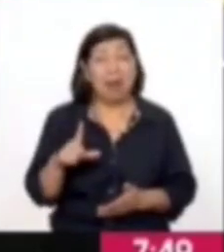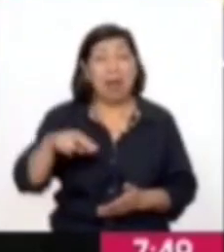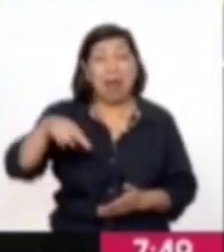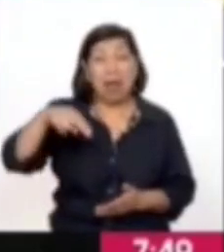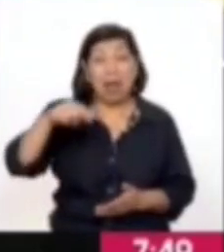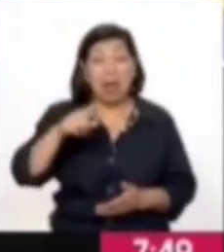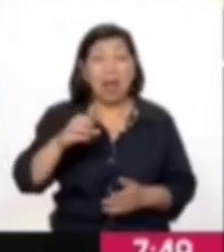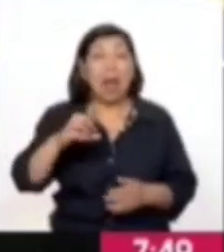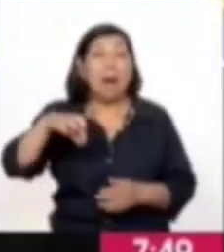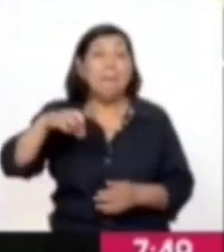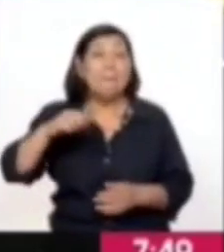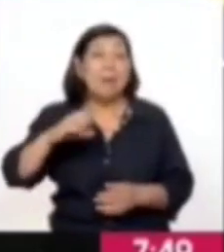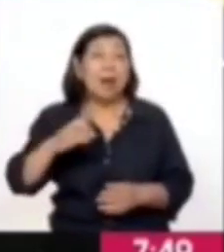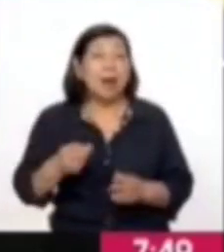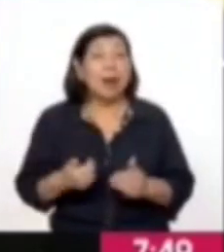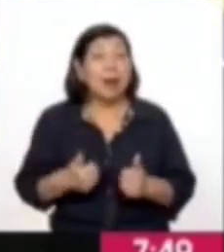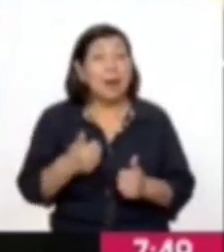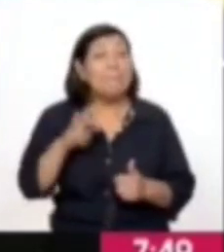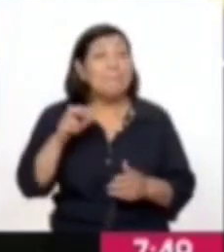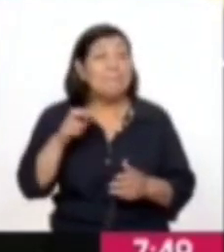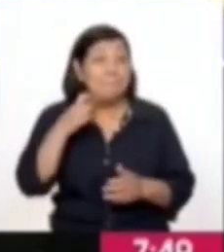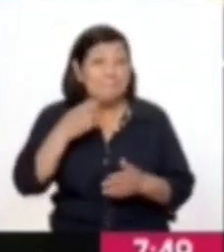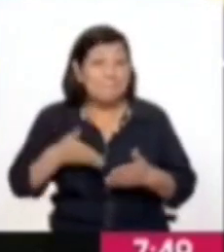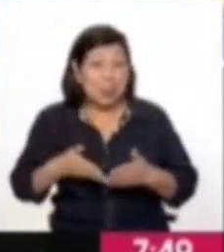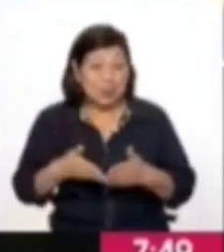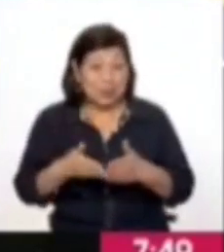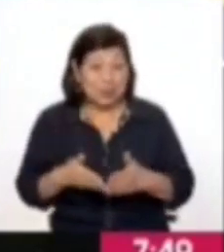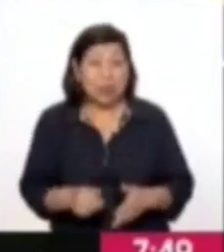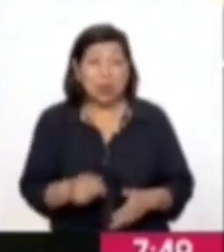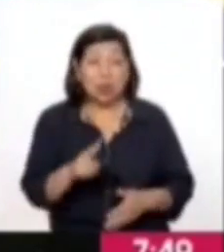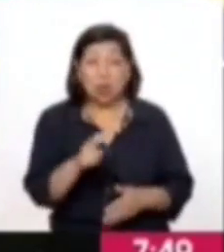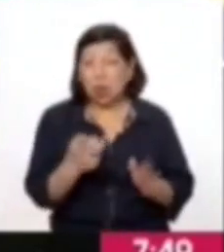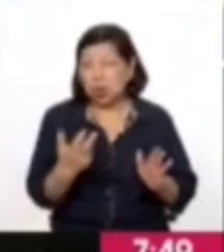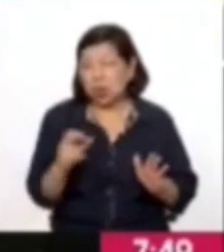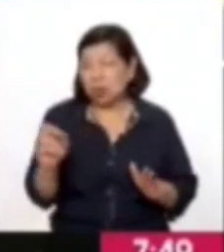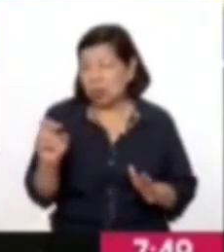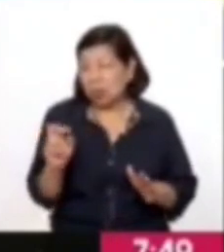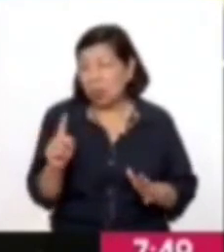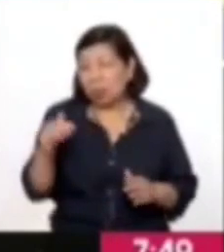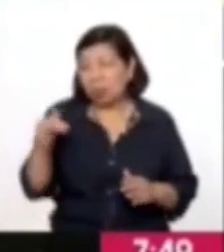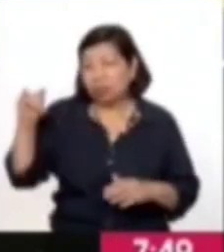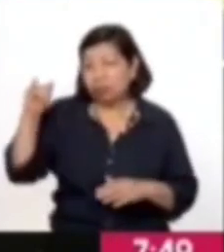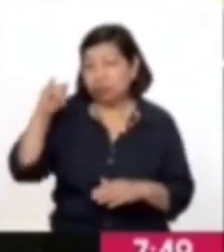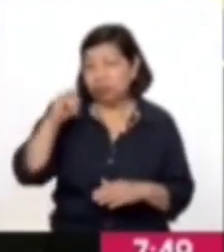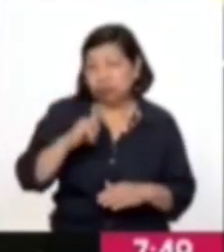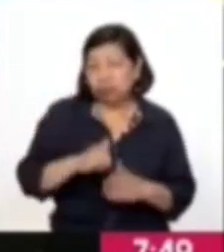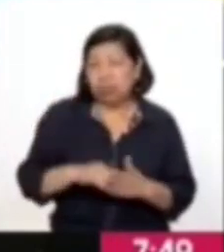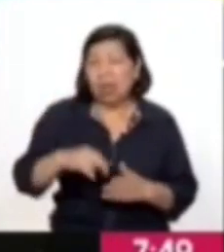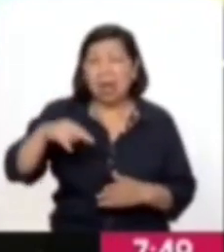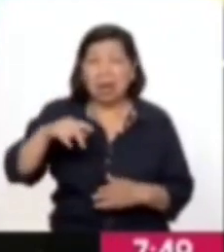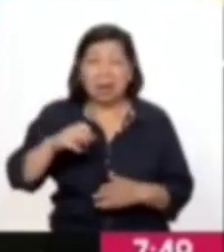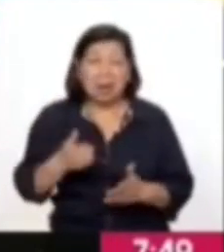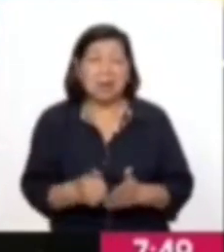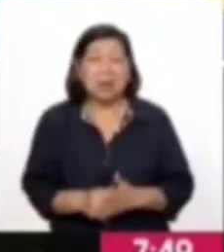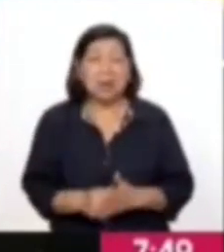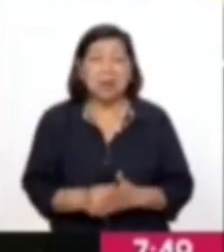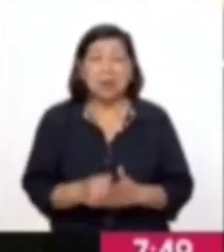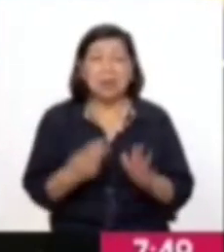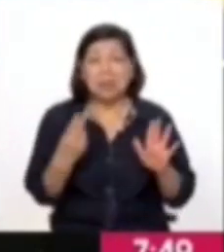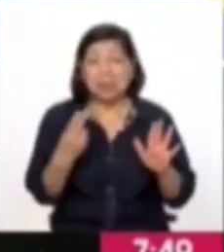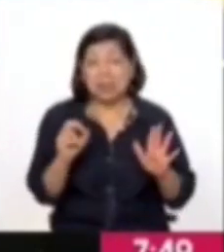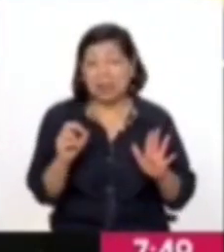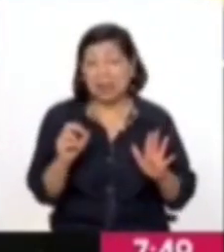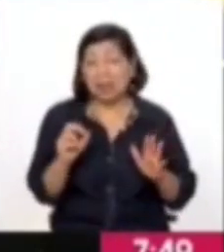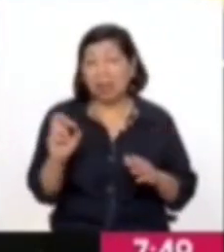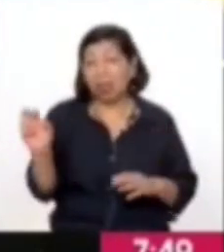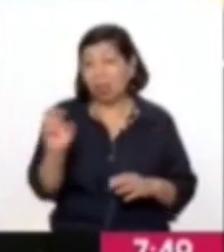y en Paracas para poder desde Pisco, si sales desde Pisco vale $280 el sobrevuelo. En Nazca, bueno, en Nazca está en